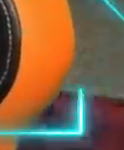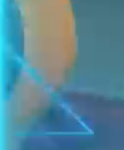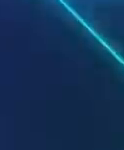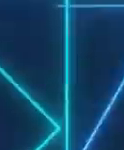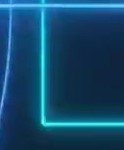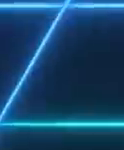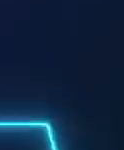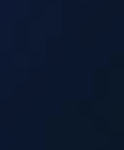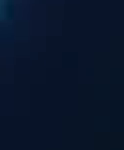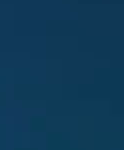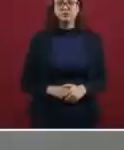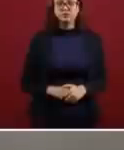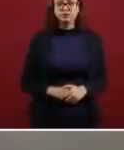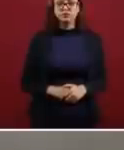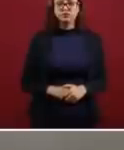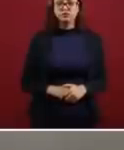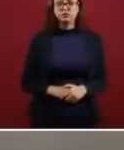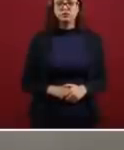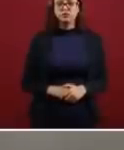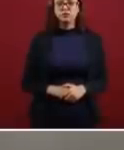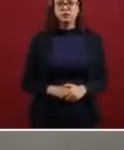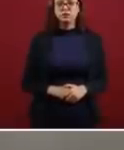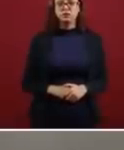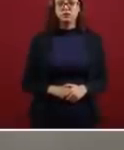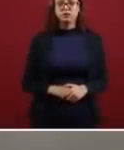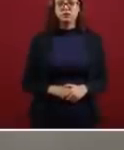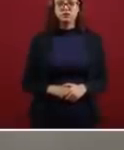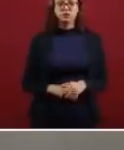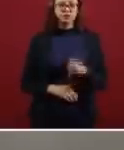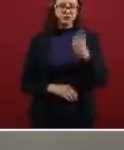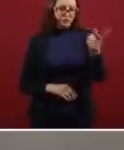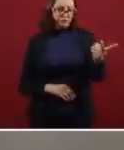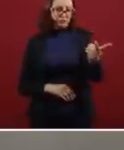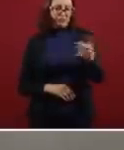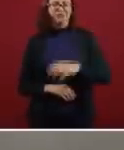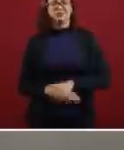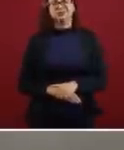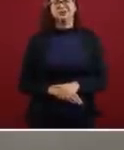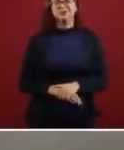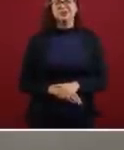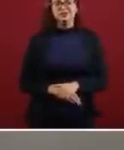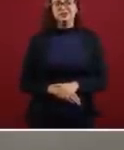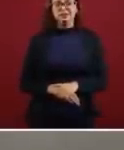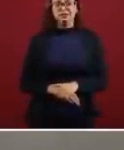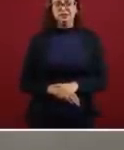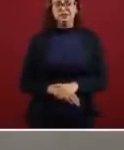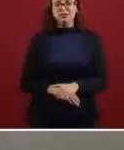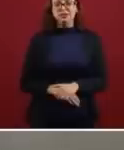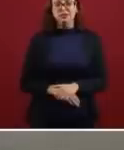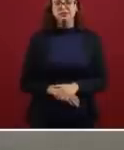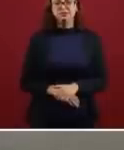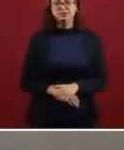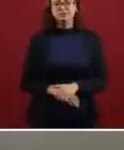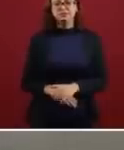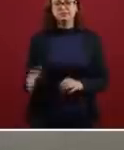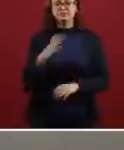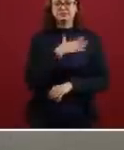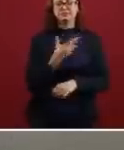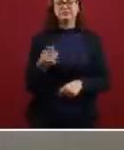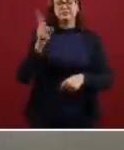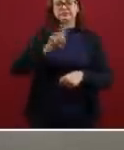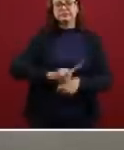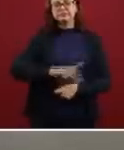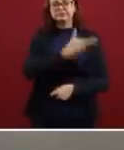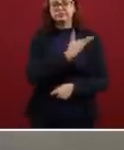resumen a mí bueno los dos ya sé si éste buenos días señor presidente